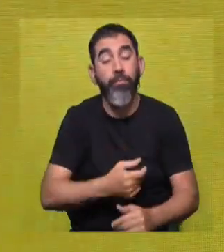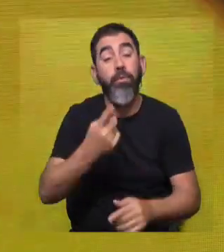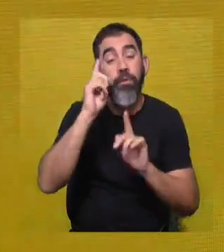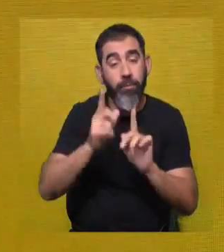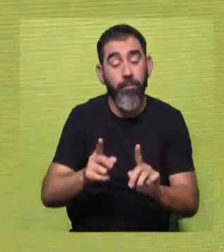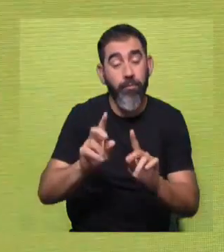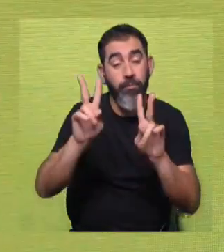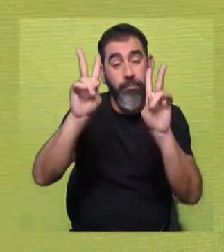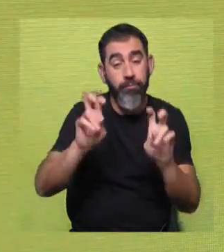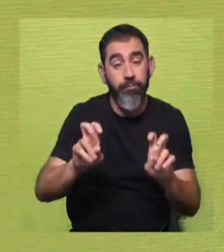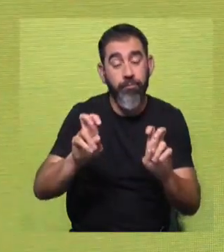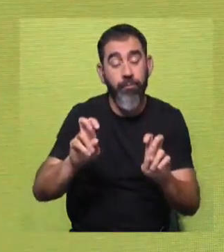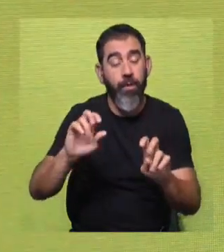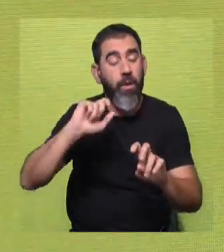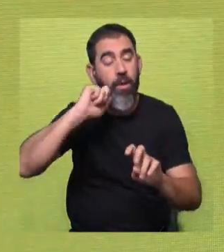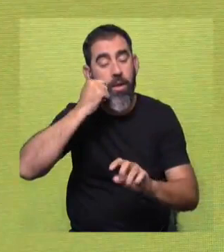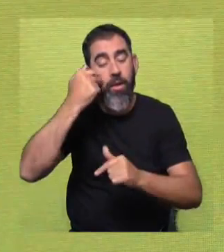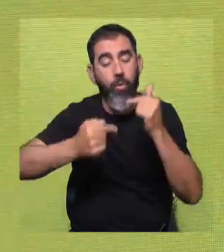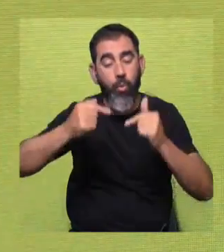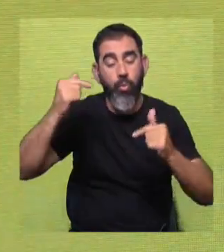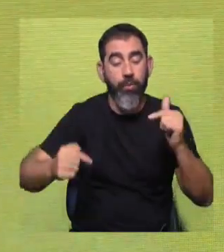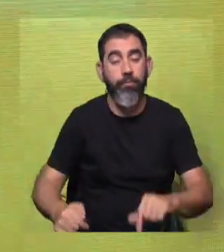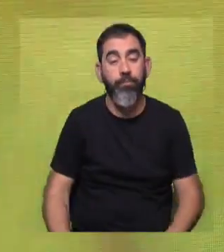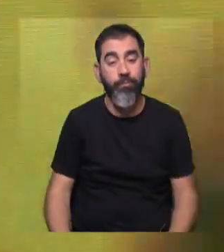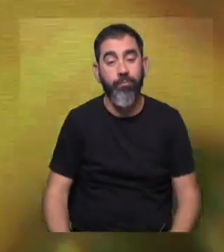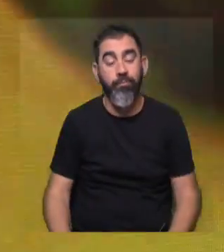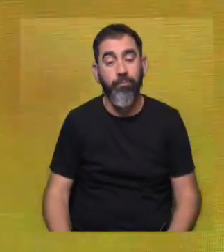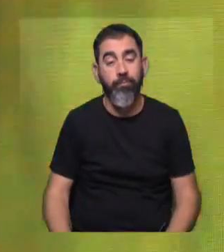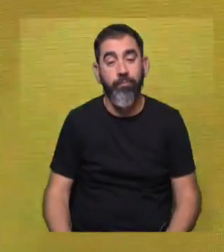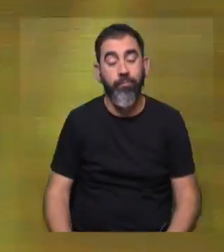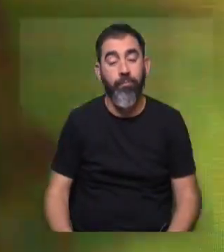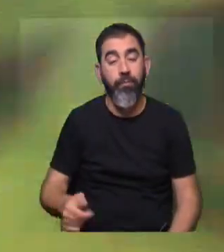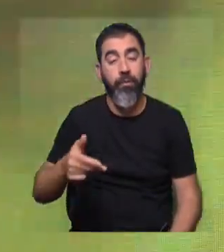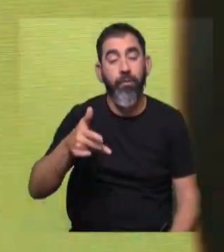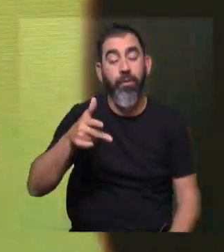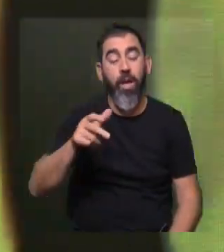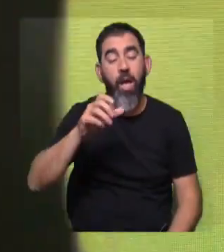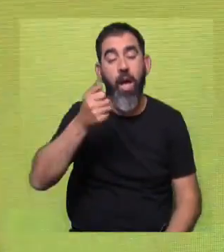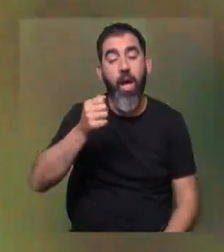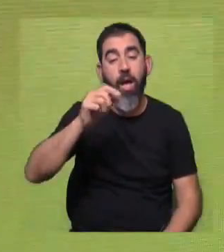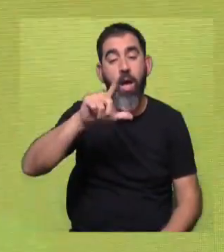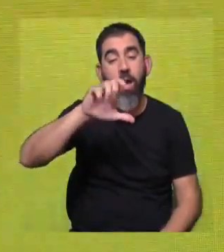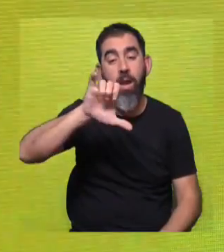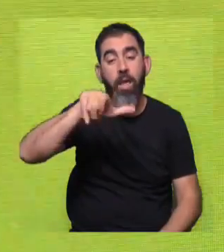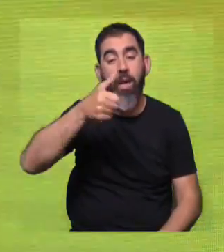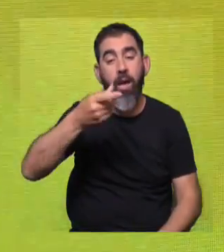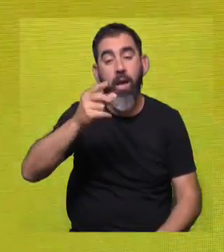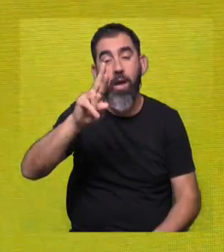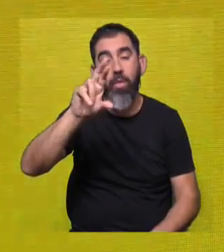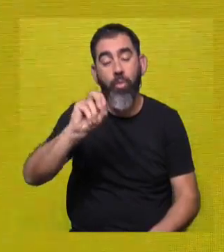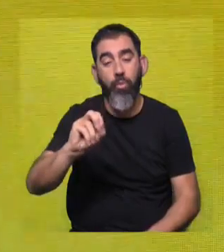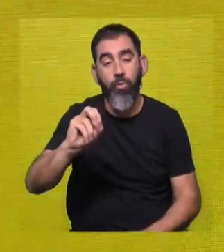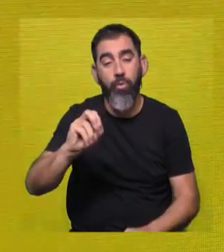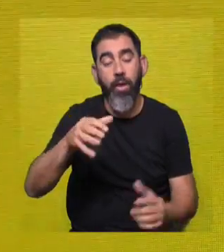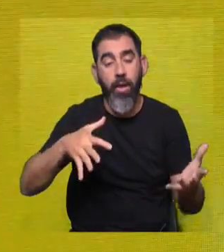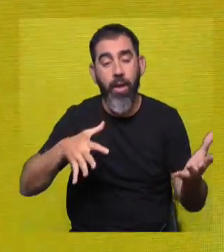tiene que ver con hobbies, con pasiones y con música. Alejandro Chavalgoiti nos deleitó con la guitarra al arranque. Tenemos algo para el